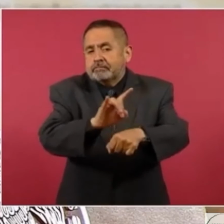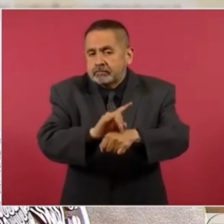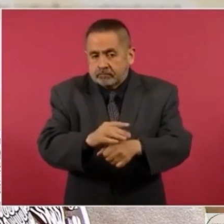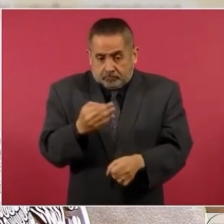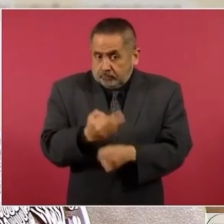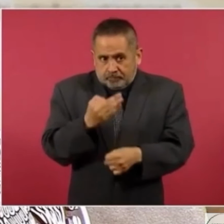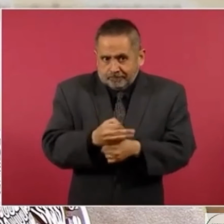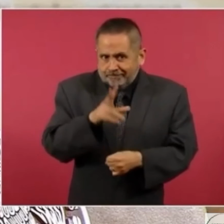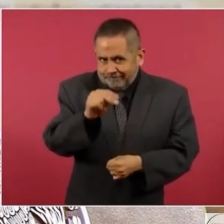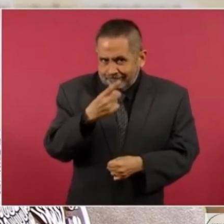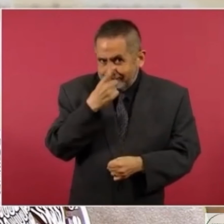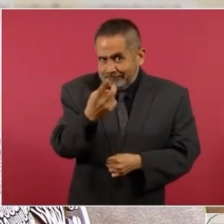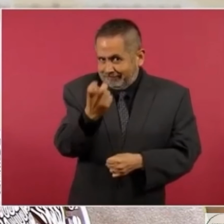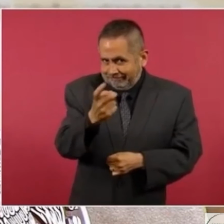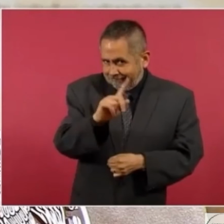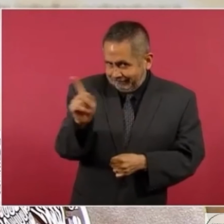Ahora,